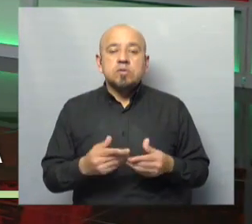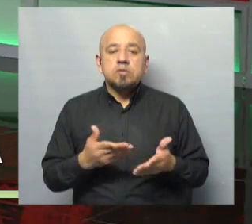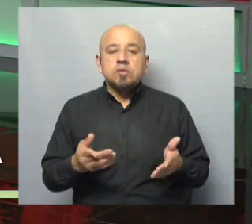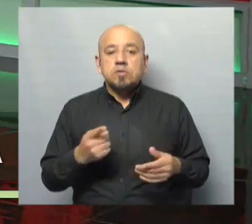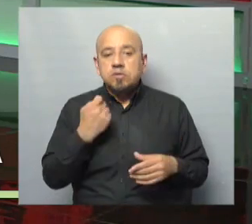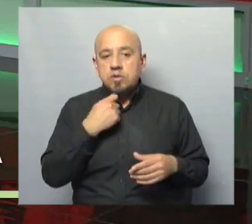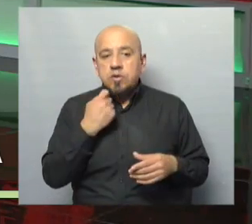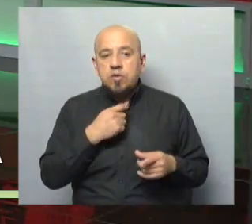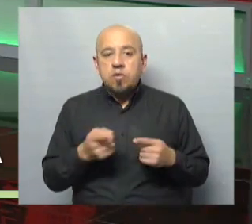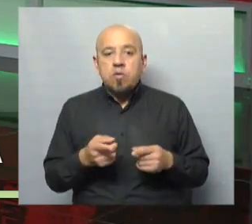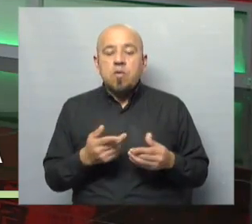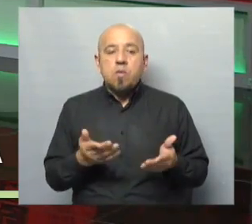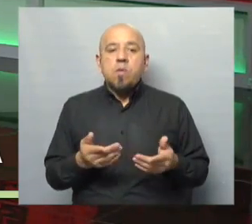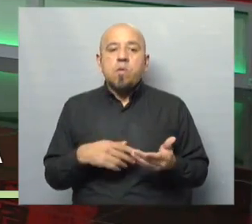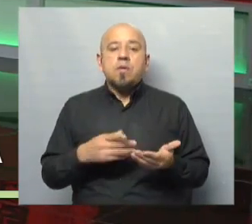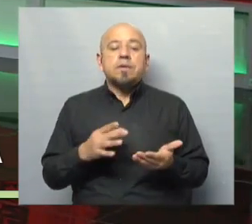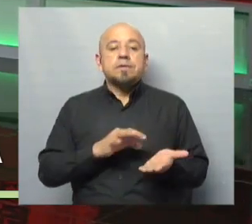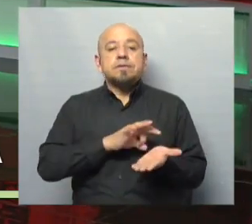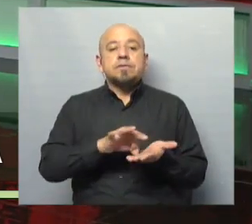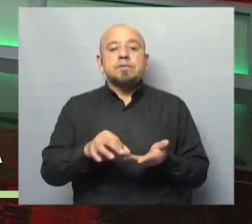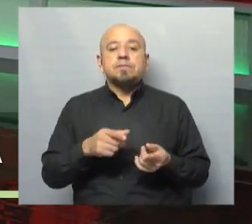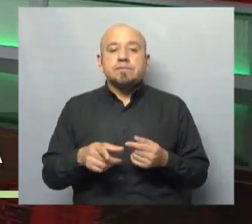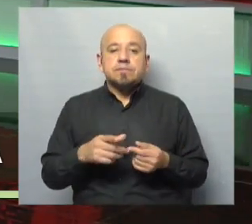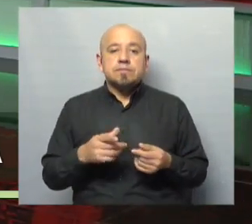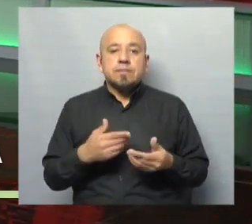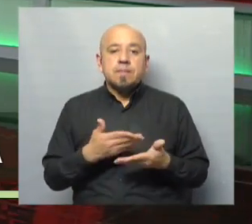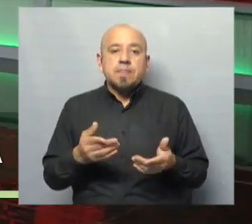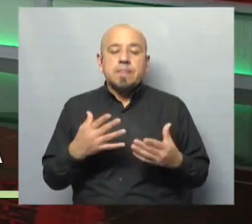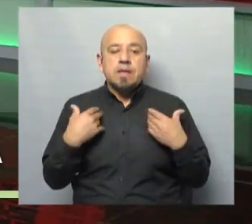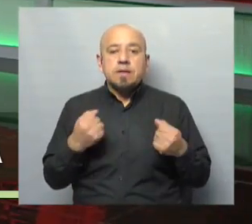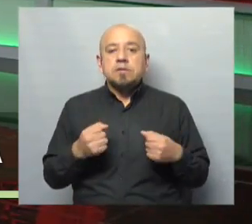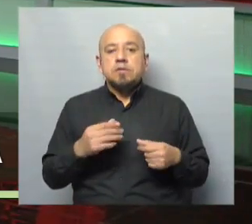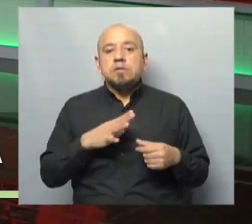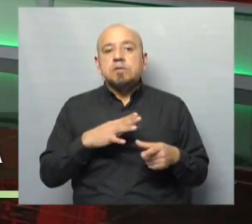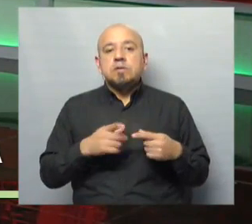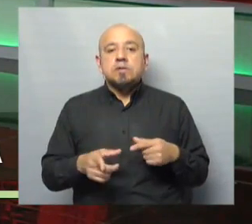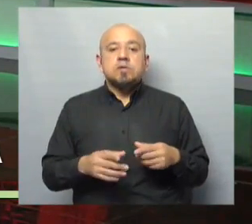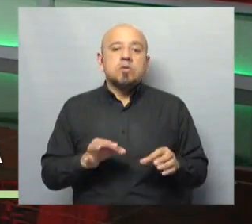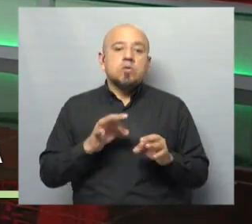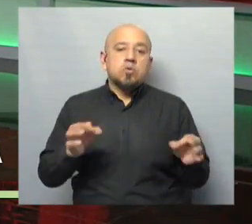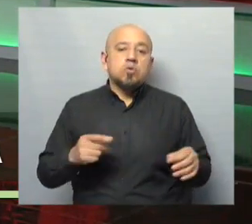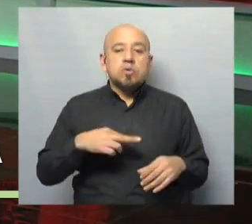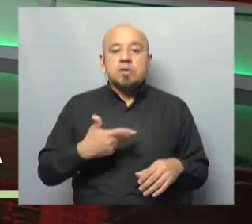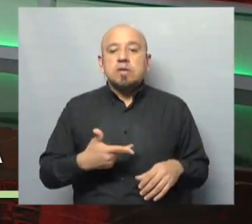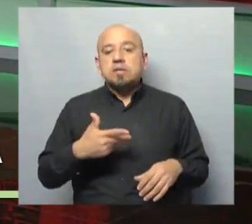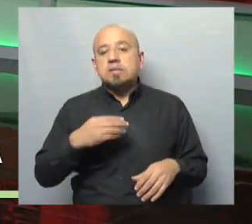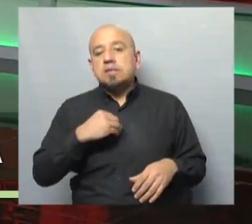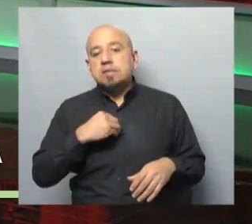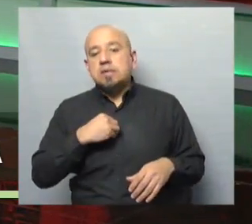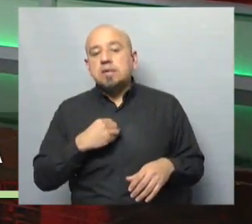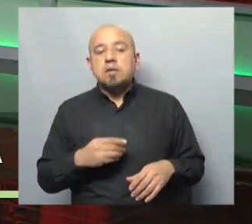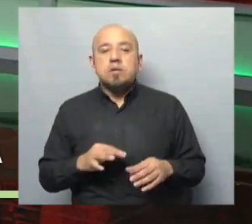de determinados servicios que requieren la atención en salud lo que se hace es o tercerizar esos servicios o